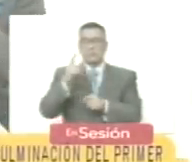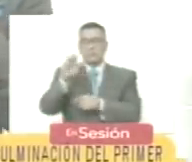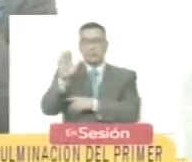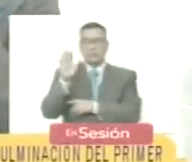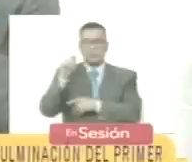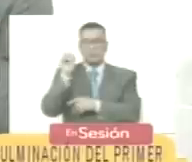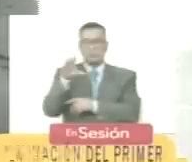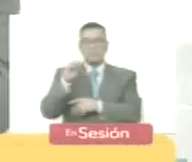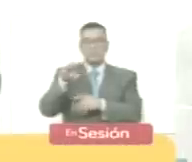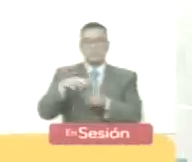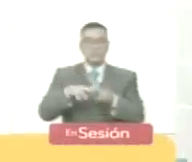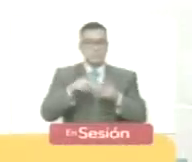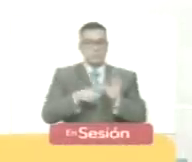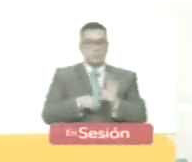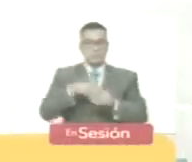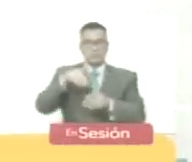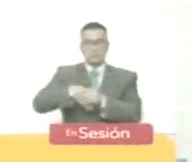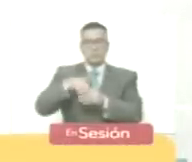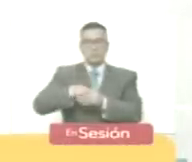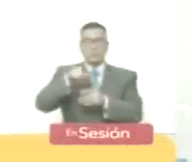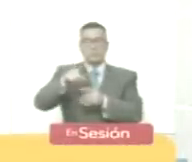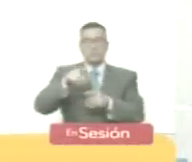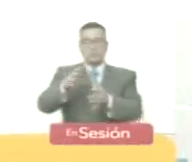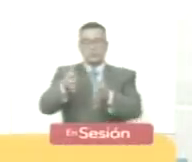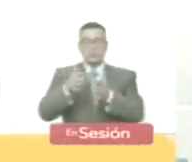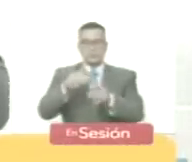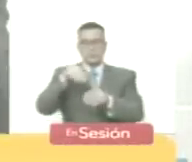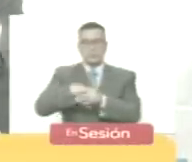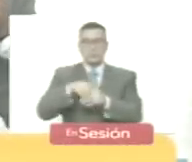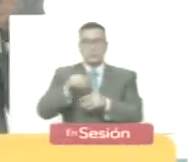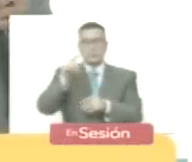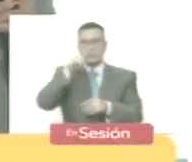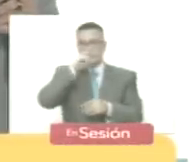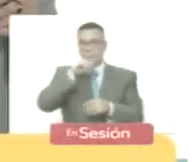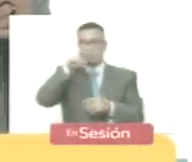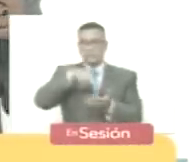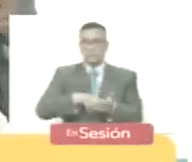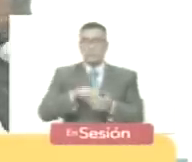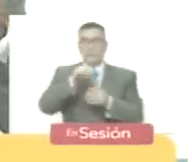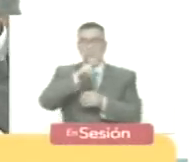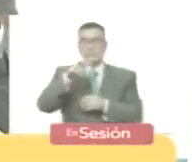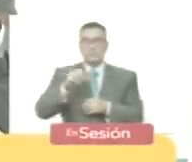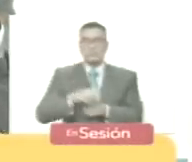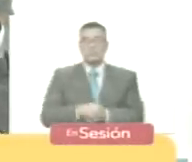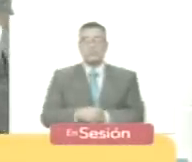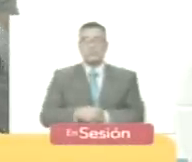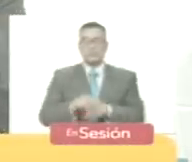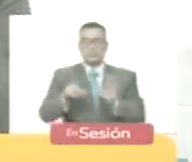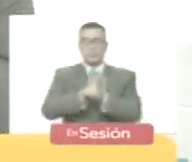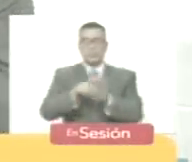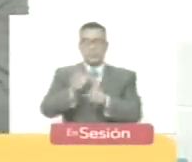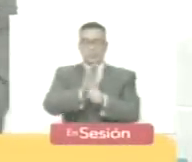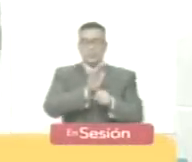que nos condujo a la inmensa victoria electoral del año 2020. La ley de protección a nuestras niñas y a